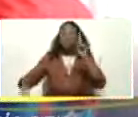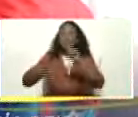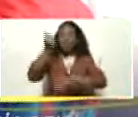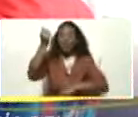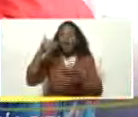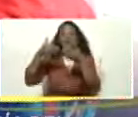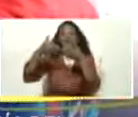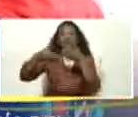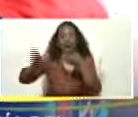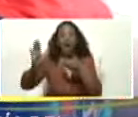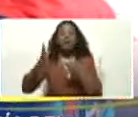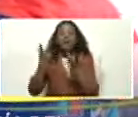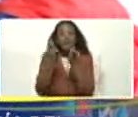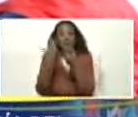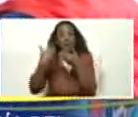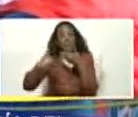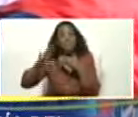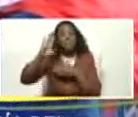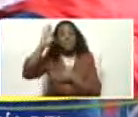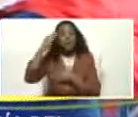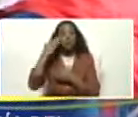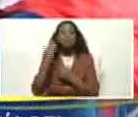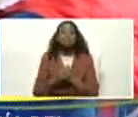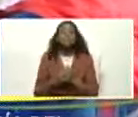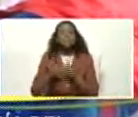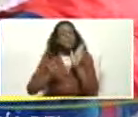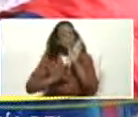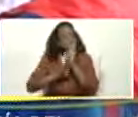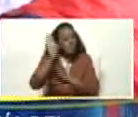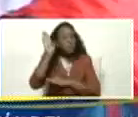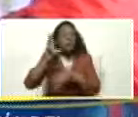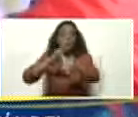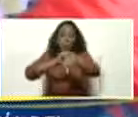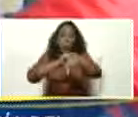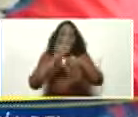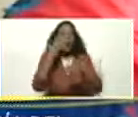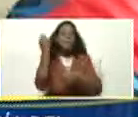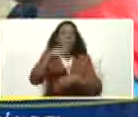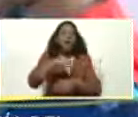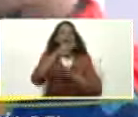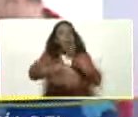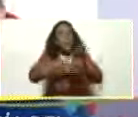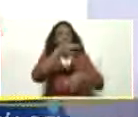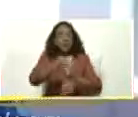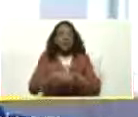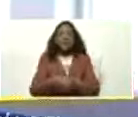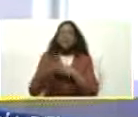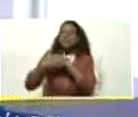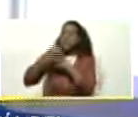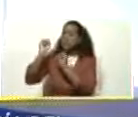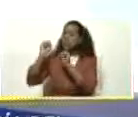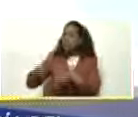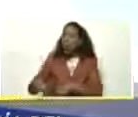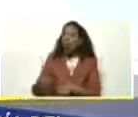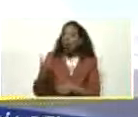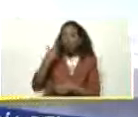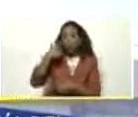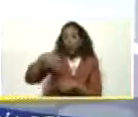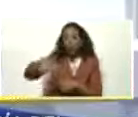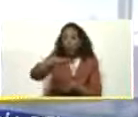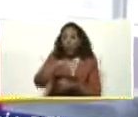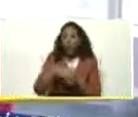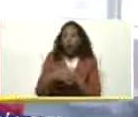lo que vamos es para arriba para adelante doctora jun Qué más le podemos decir comandante Además está provisto de